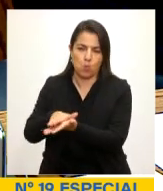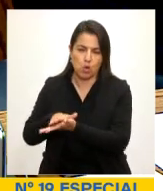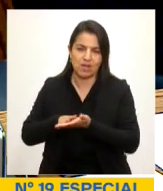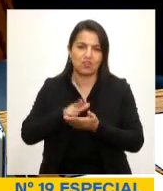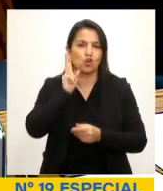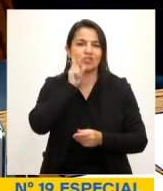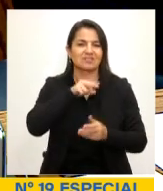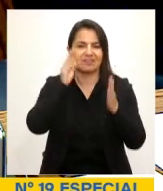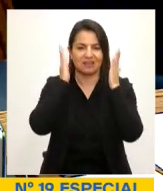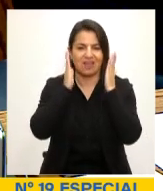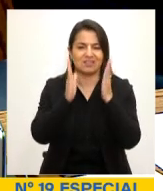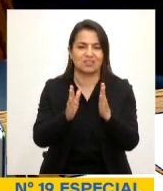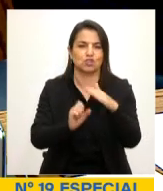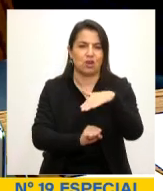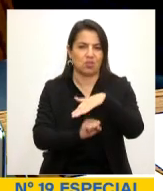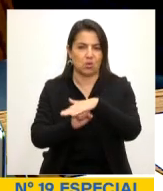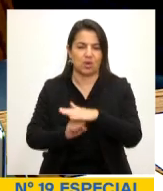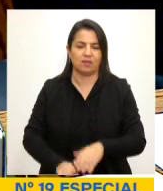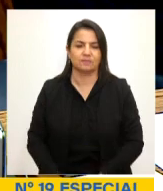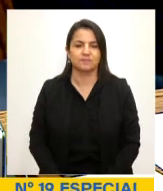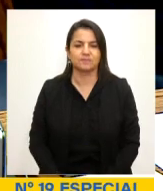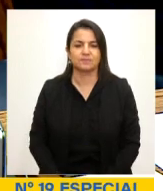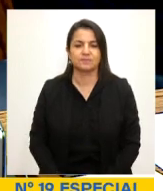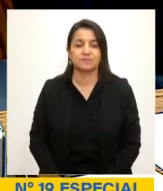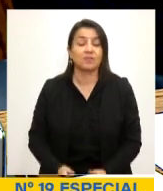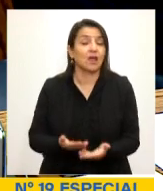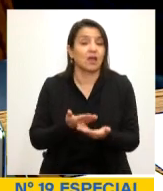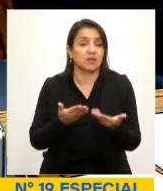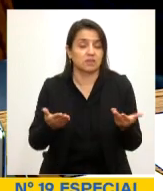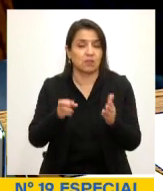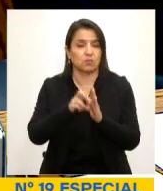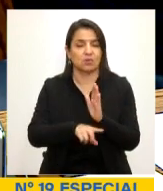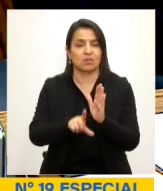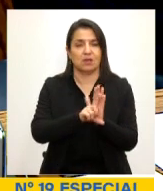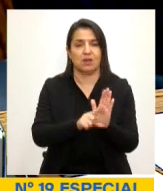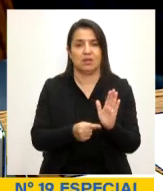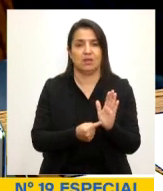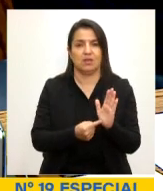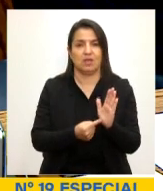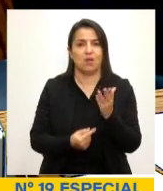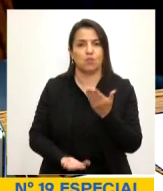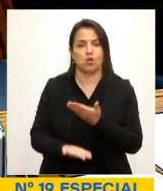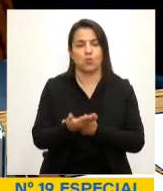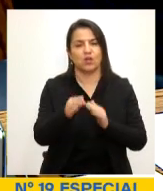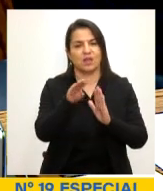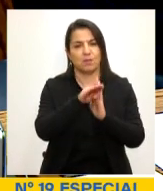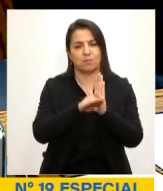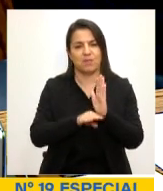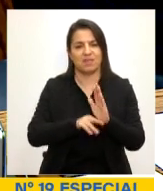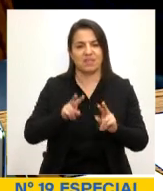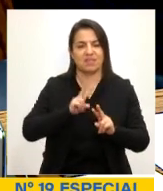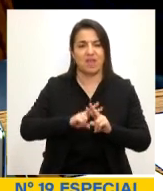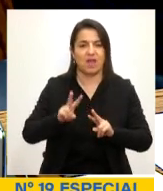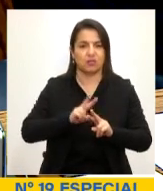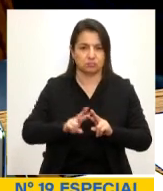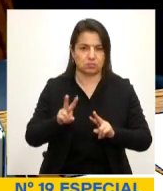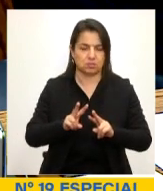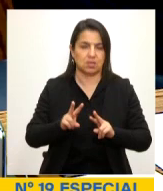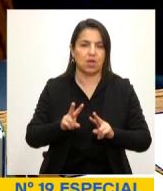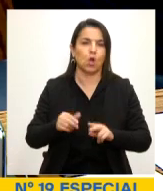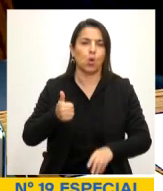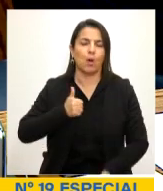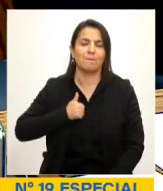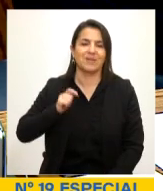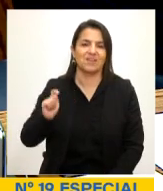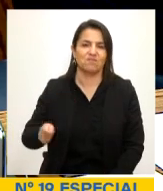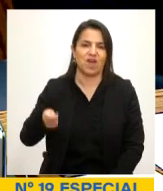atención de las autoridades así este proyecto de ley propone medidas para implementar los fallos de la Corte Suprema respecto a